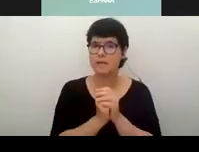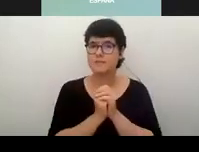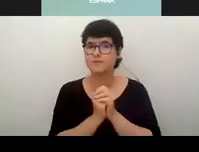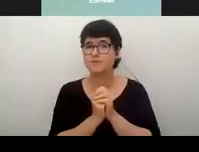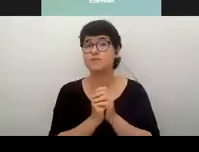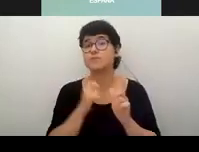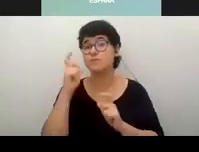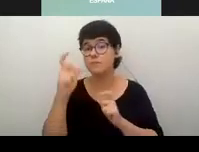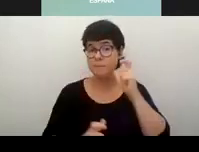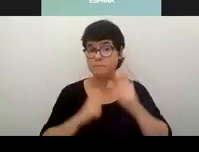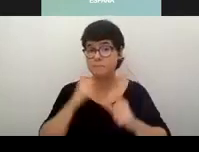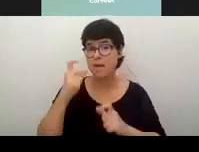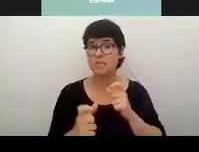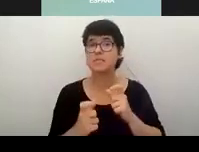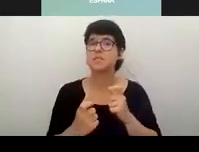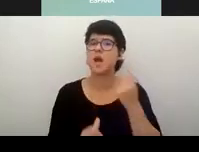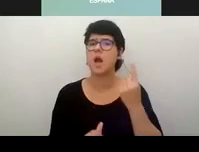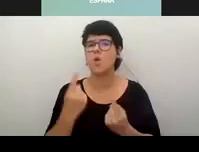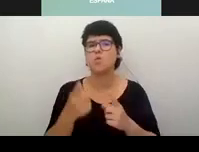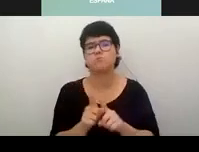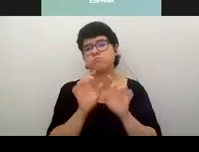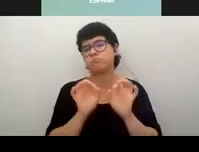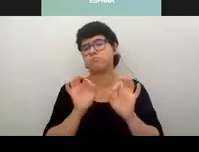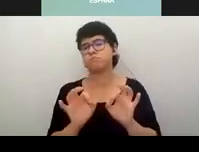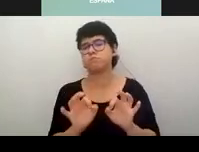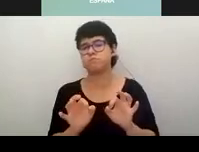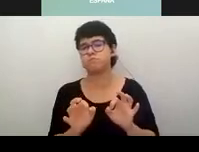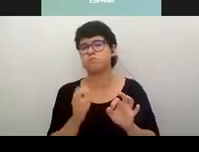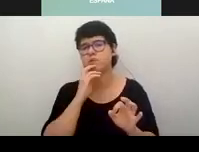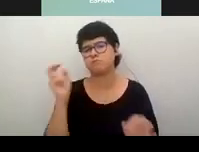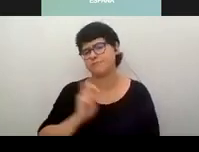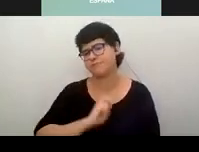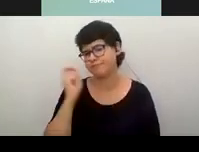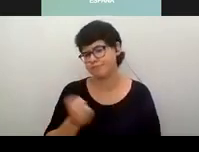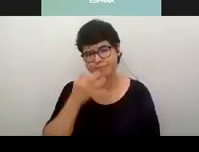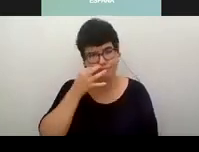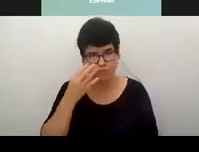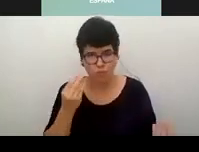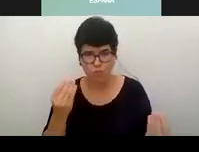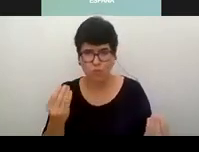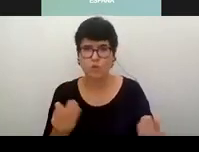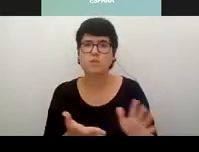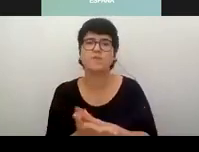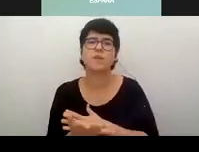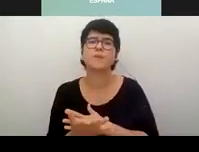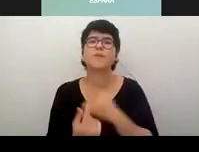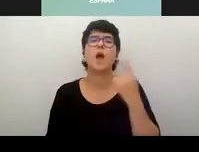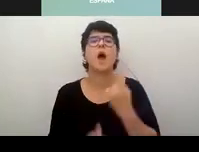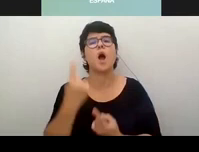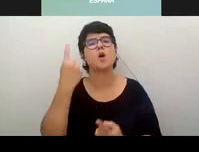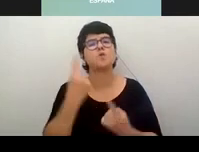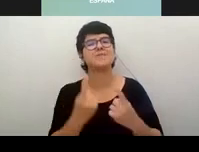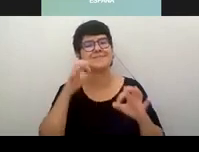hay alguna en concreto, pero son múltiples las que lo realizan. Hay alguna que específicamente se